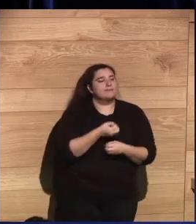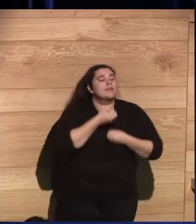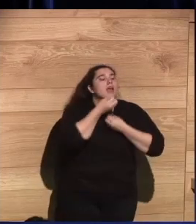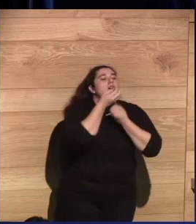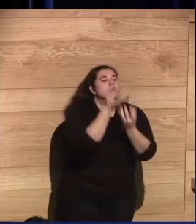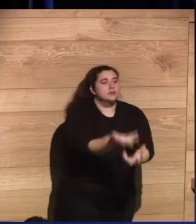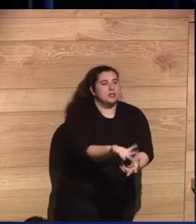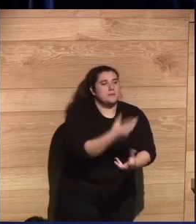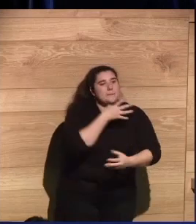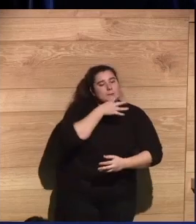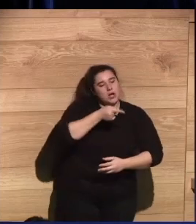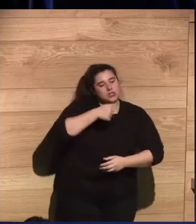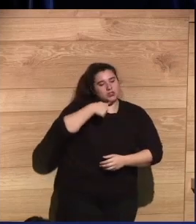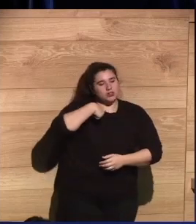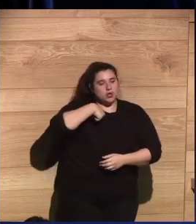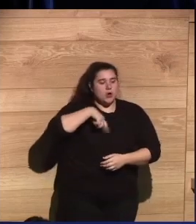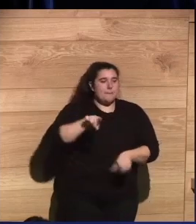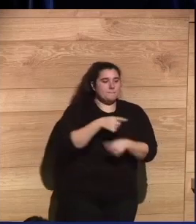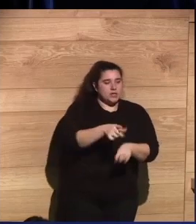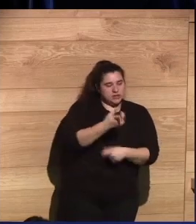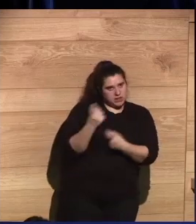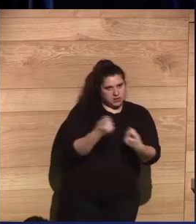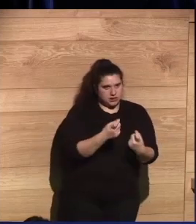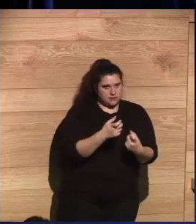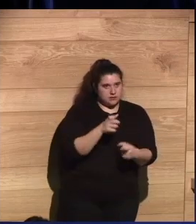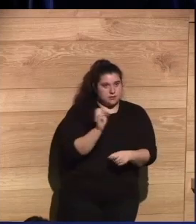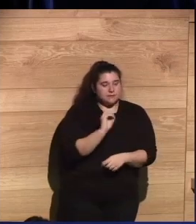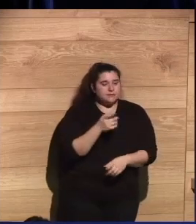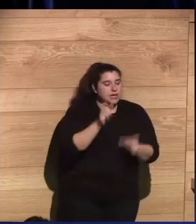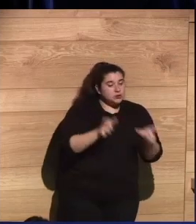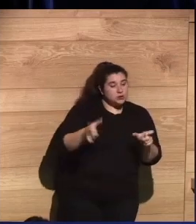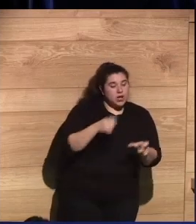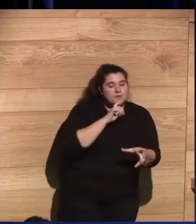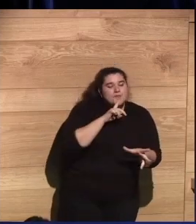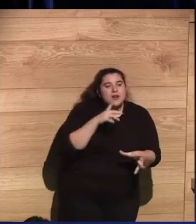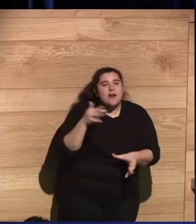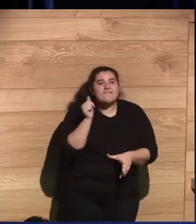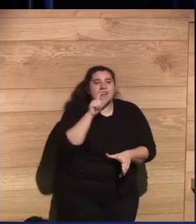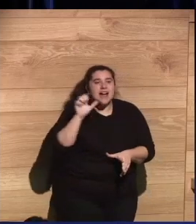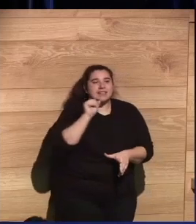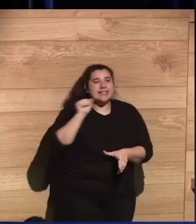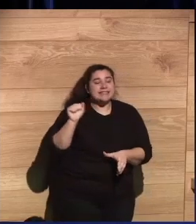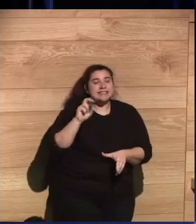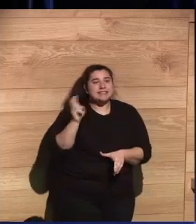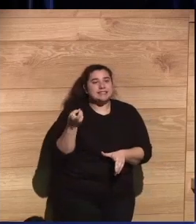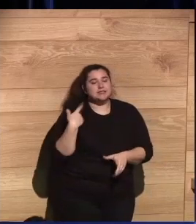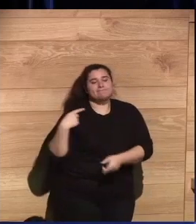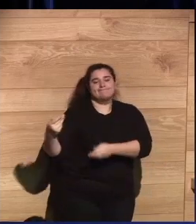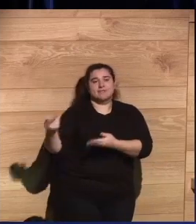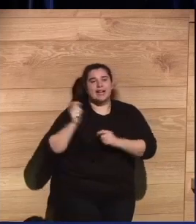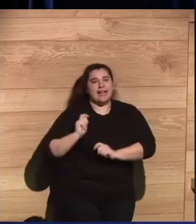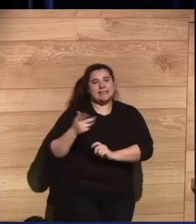expresarlo, y por eso necesitamos la música, y por eso personas como Manuel de Falla, otros tantos, hace mucho tiempo nos dejaron esto para